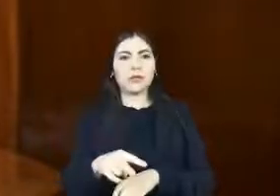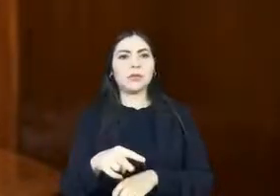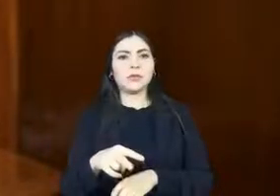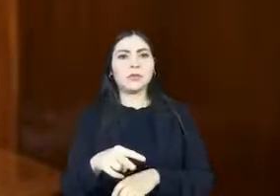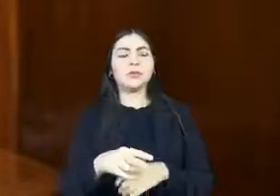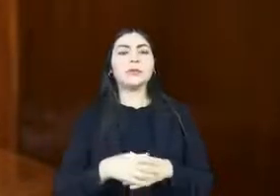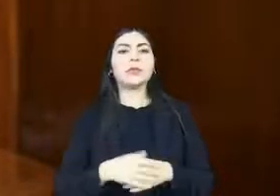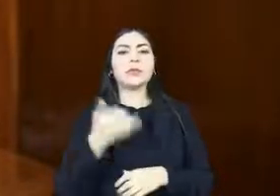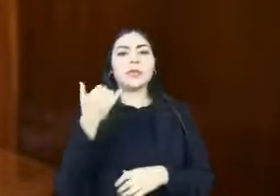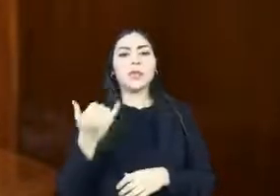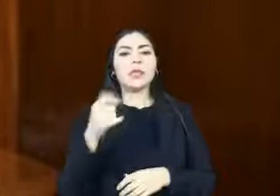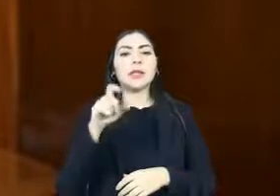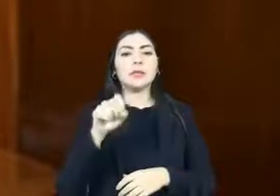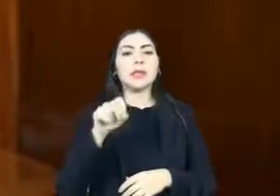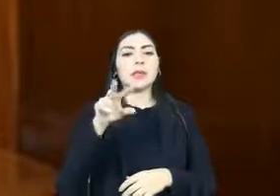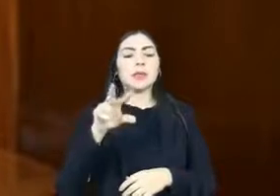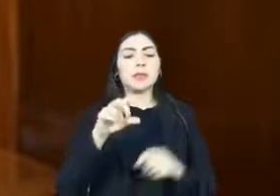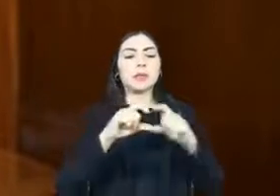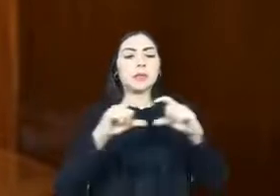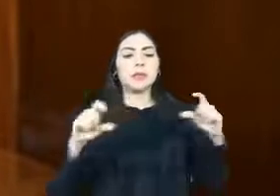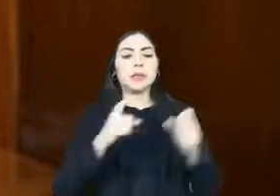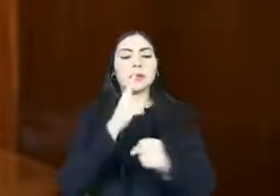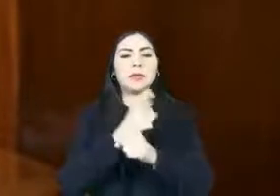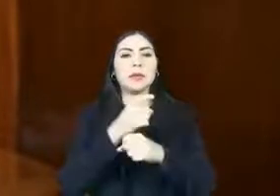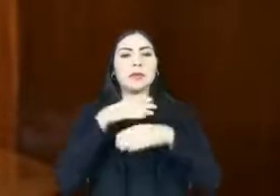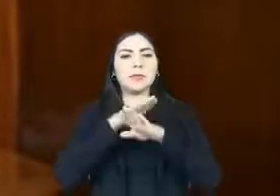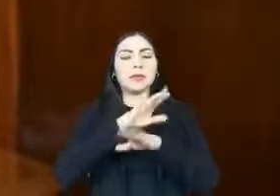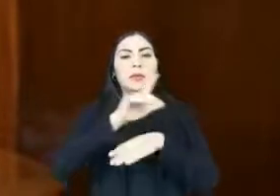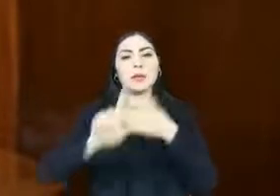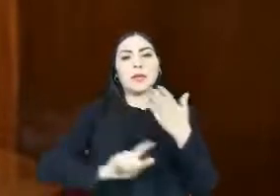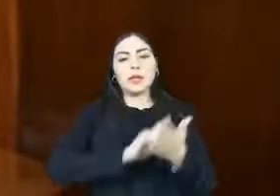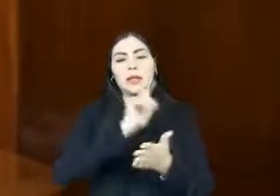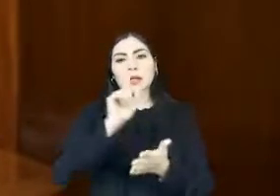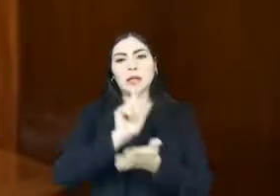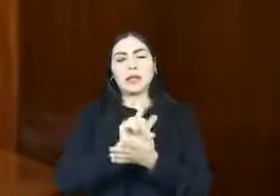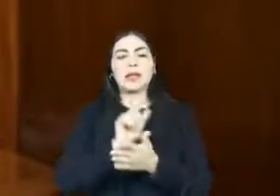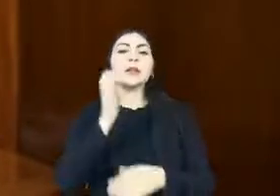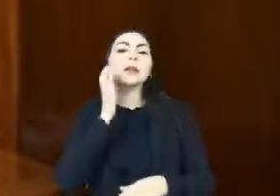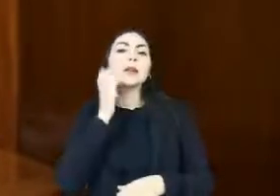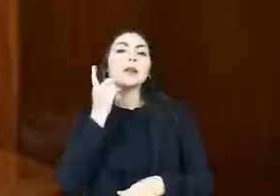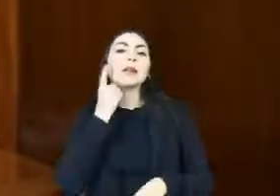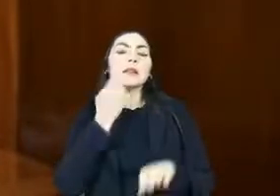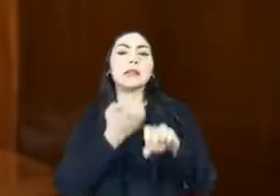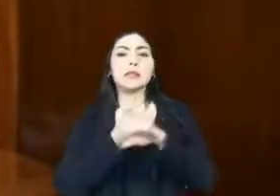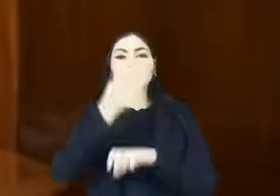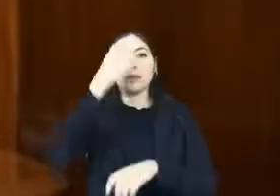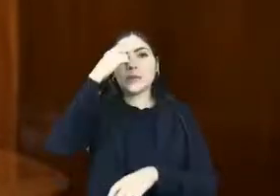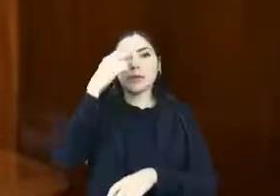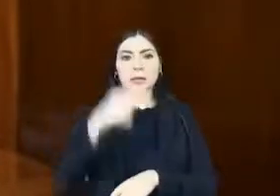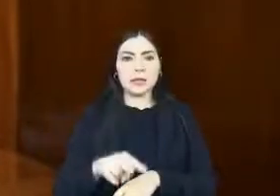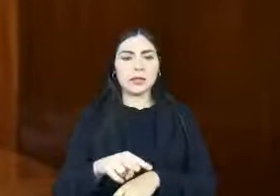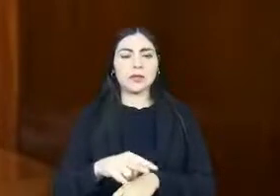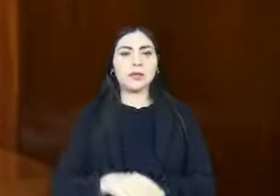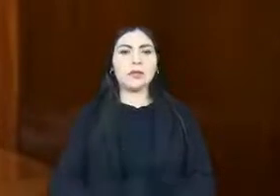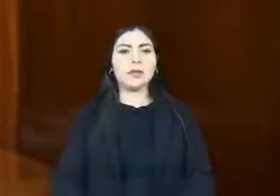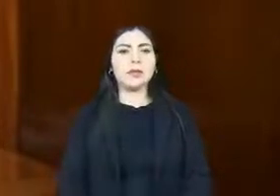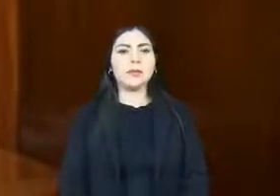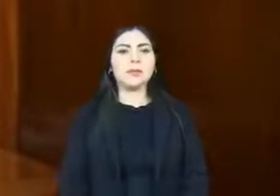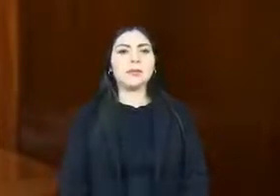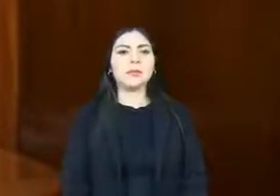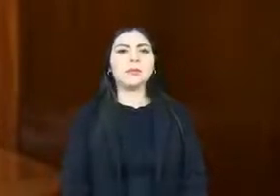y 28 fracción primera de la Ley Orgánica del poder legislativo el estado libre y soberano de México